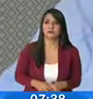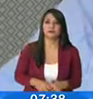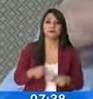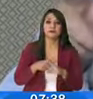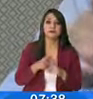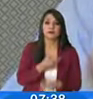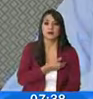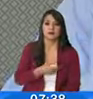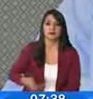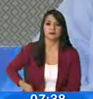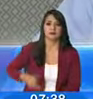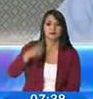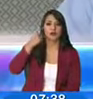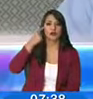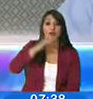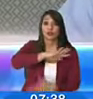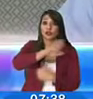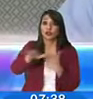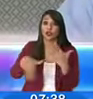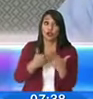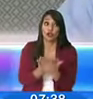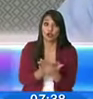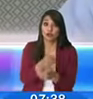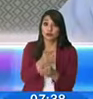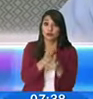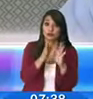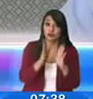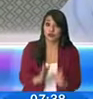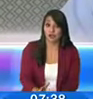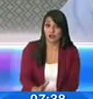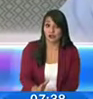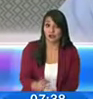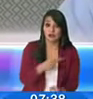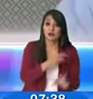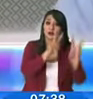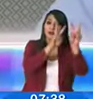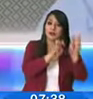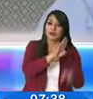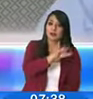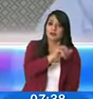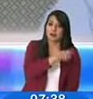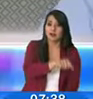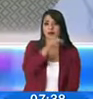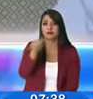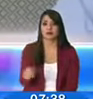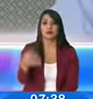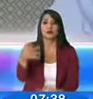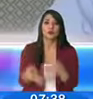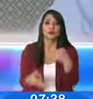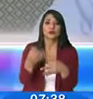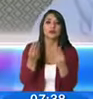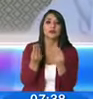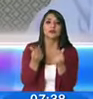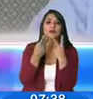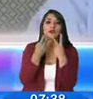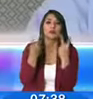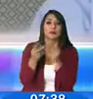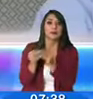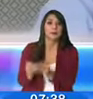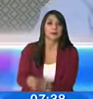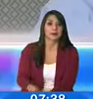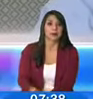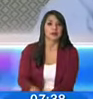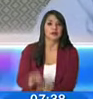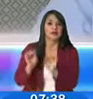expresidente Correa y todos los implicados tienen que saber que, contrariamente al caso Balda, un juicio por peculado sí